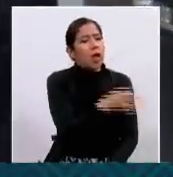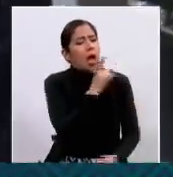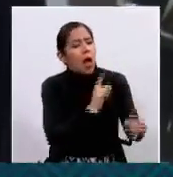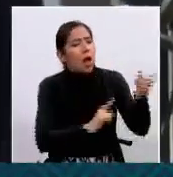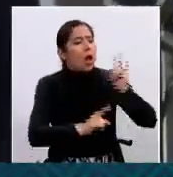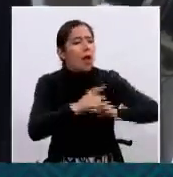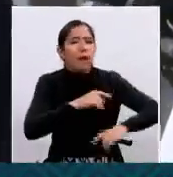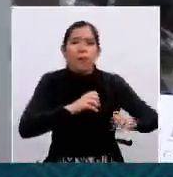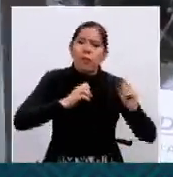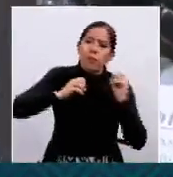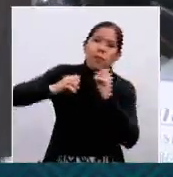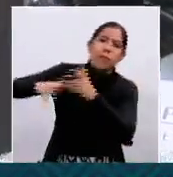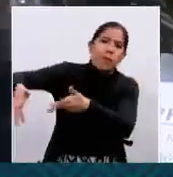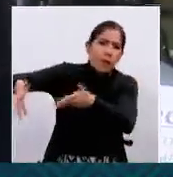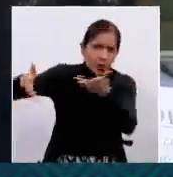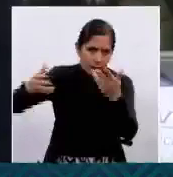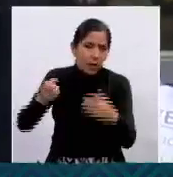vehículo